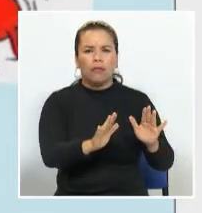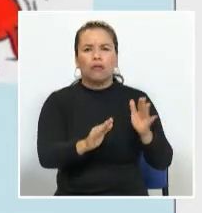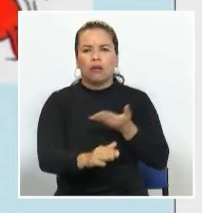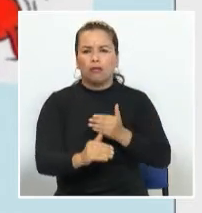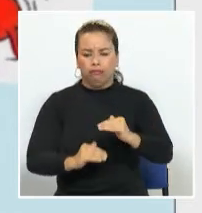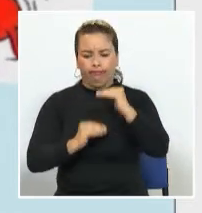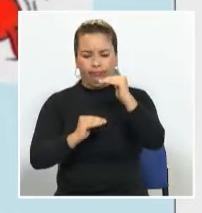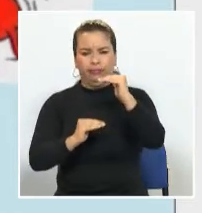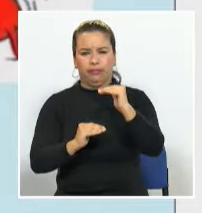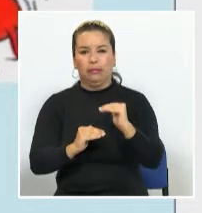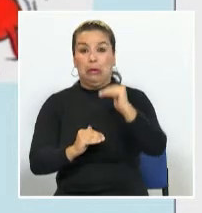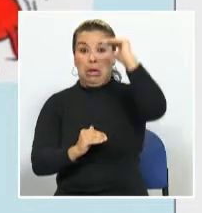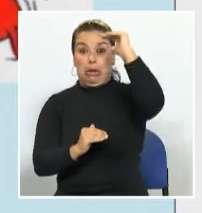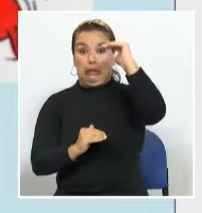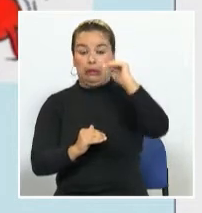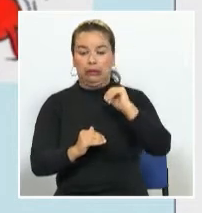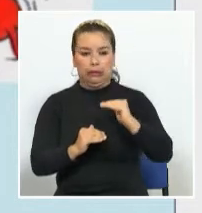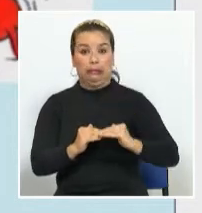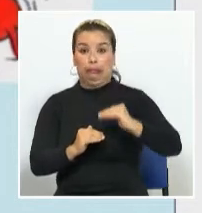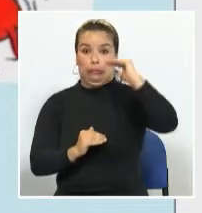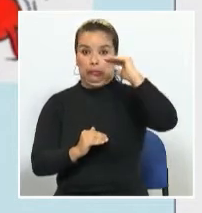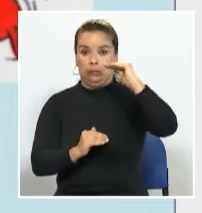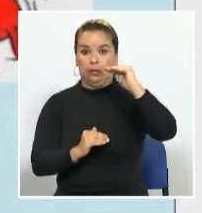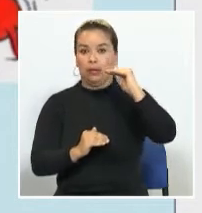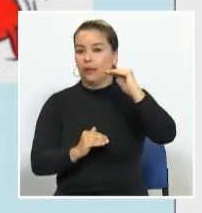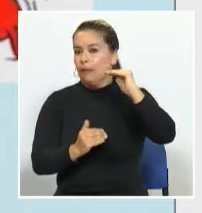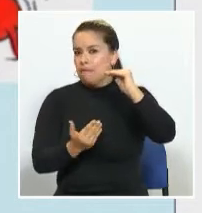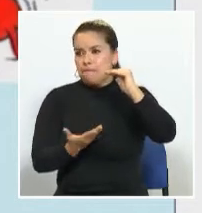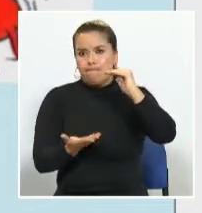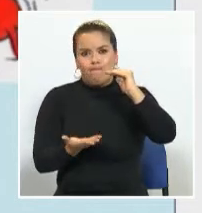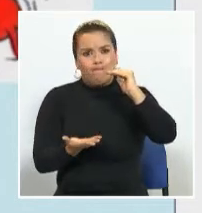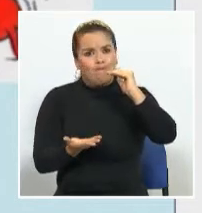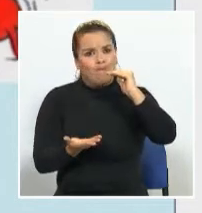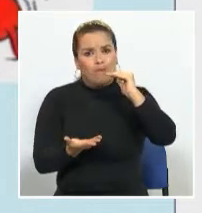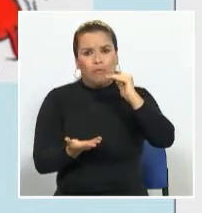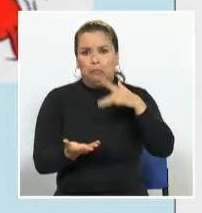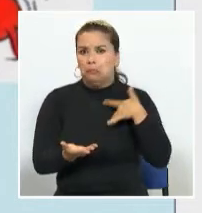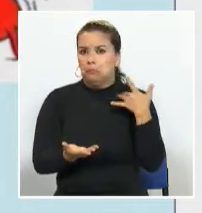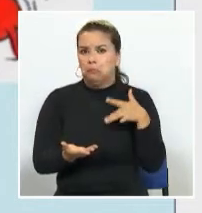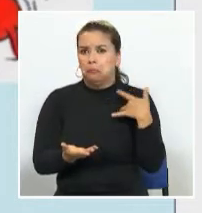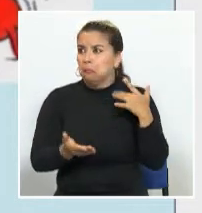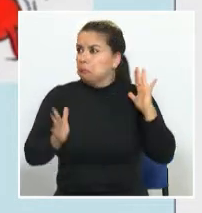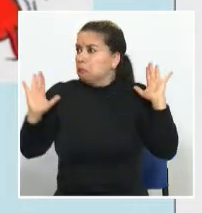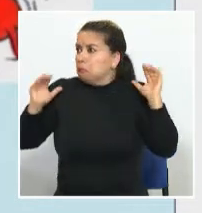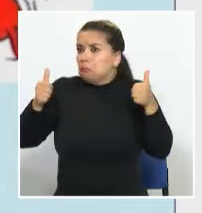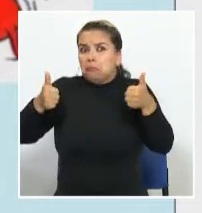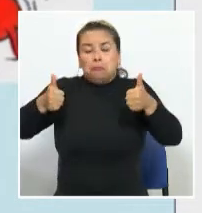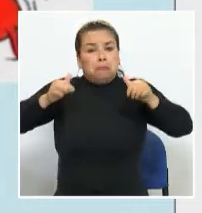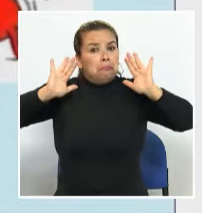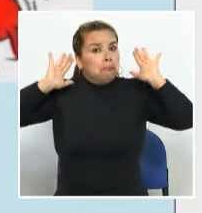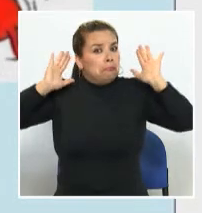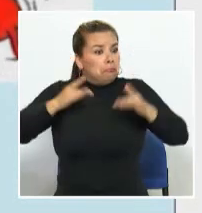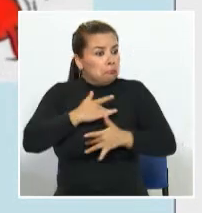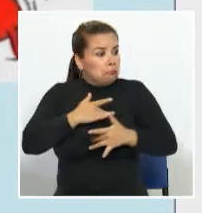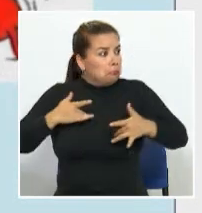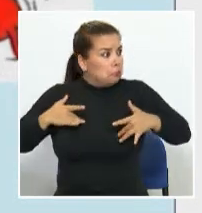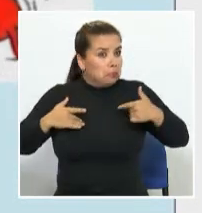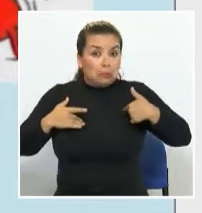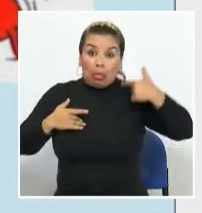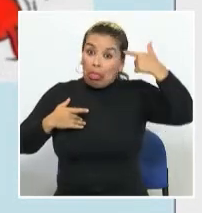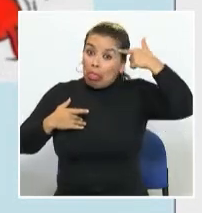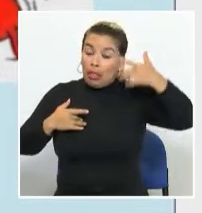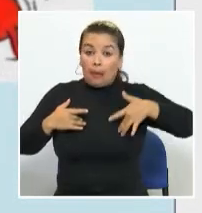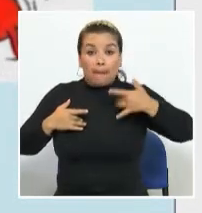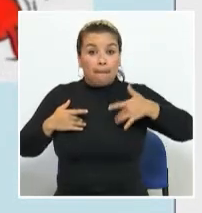altas, que generalmente no dan ningún tipo de síntomas, ¿sí? Y que no lo sabe el